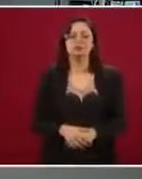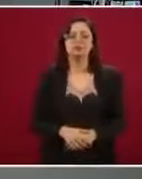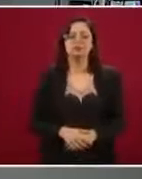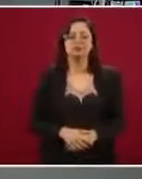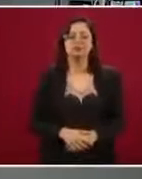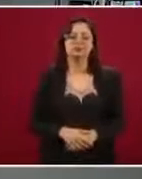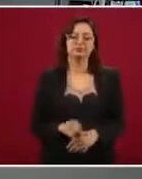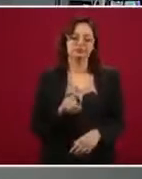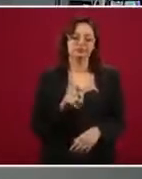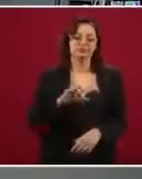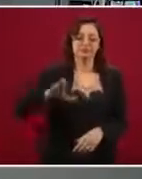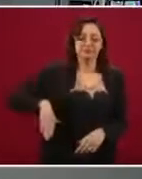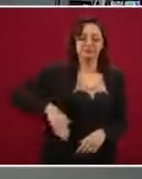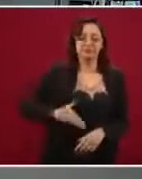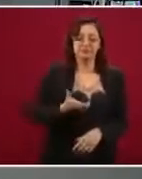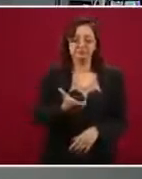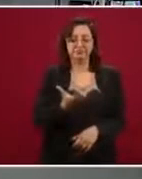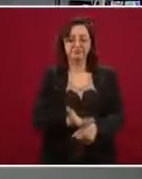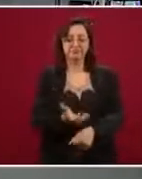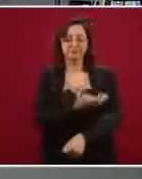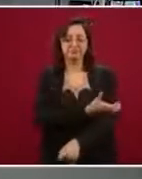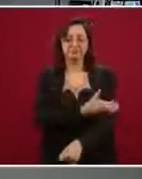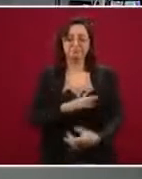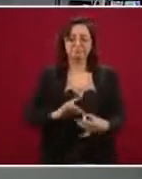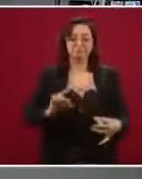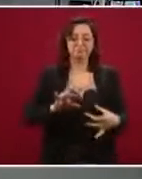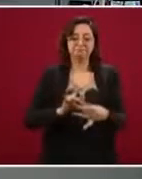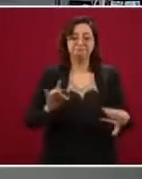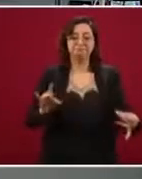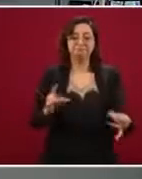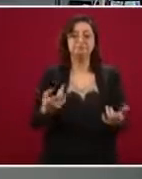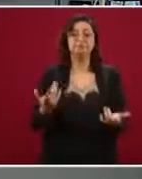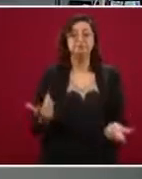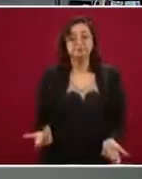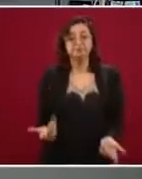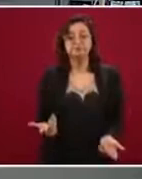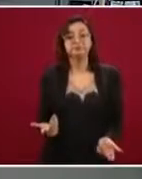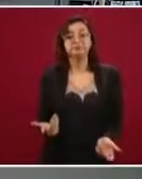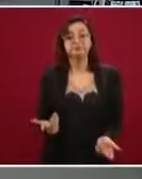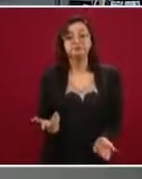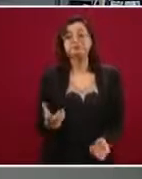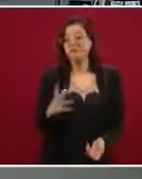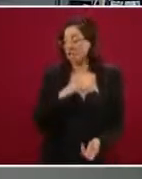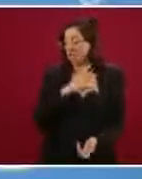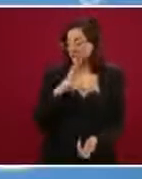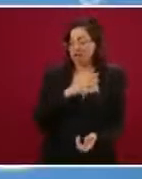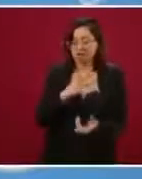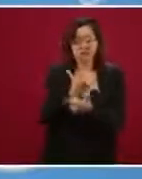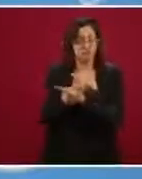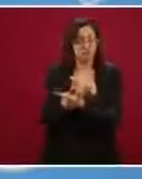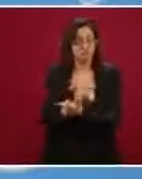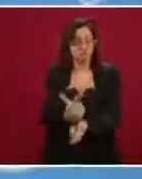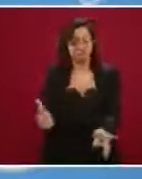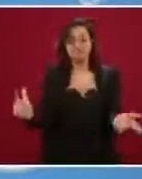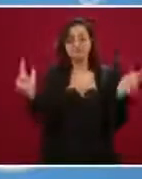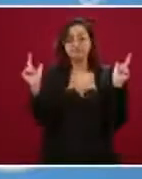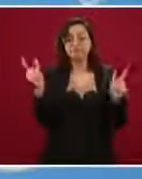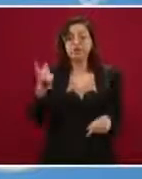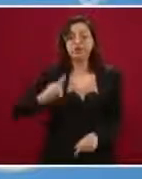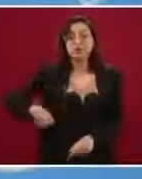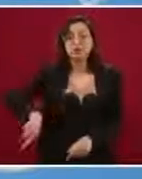plantea el compañero. Ahora hay libertades y no vamos de ninguna